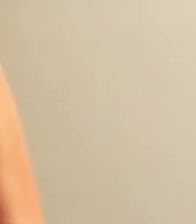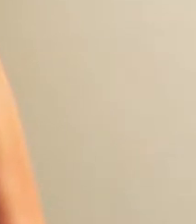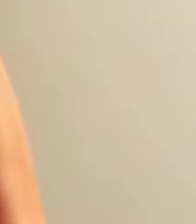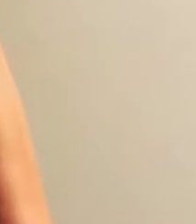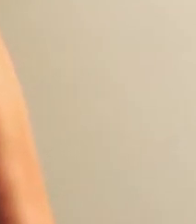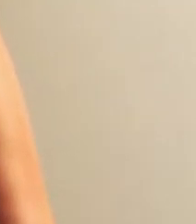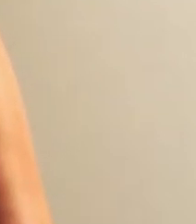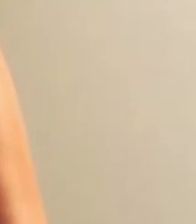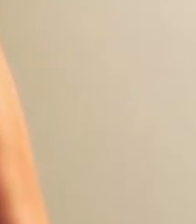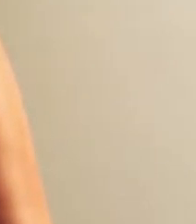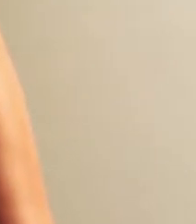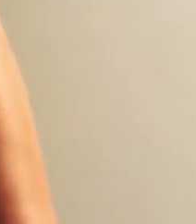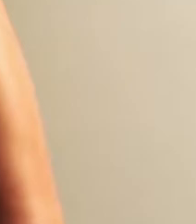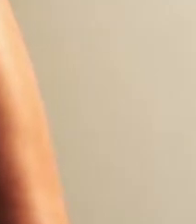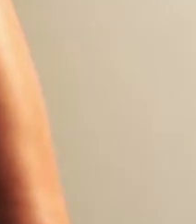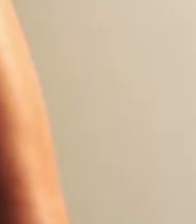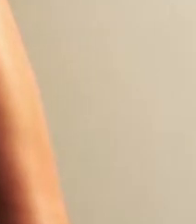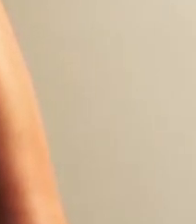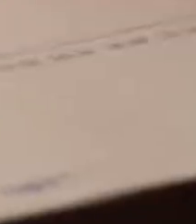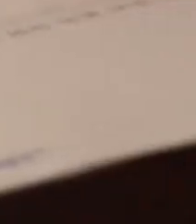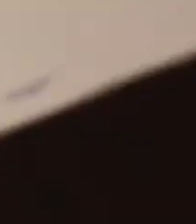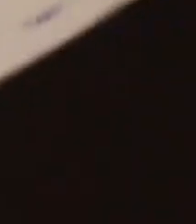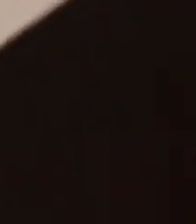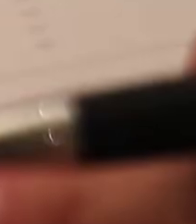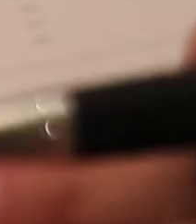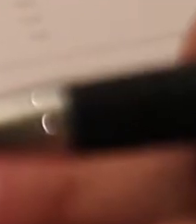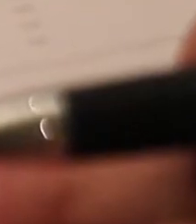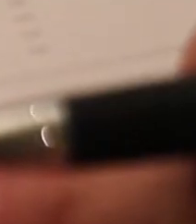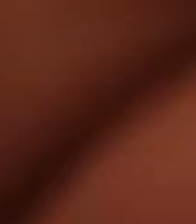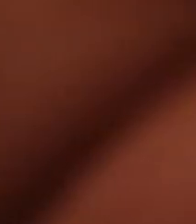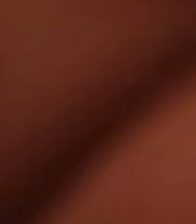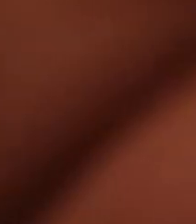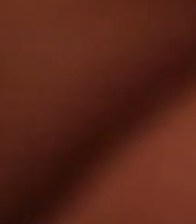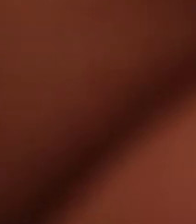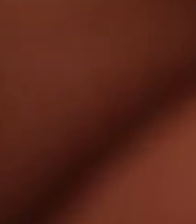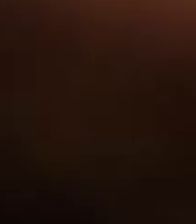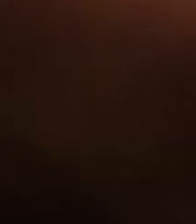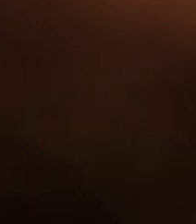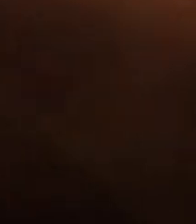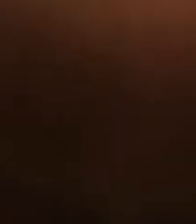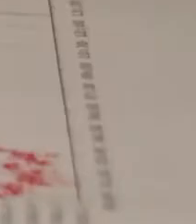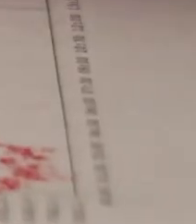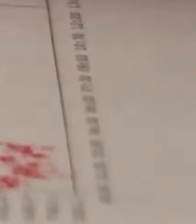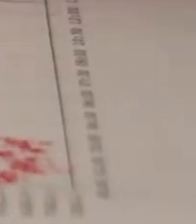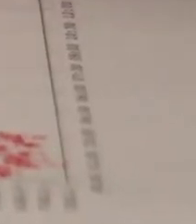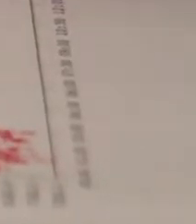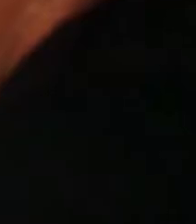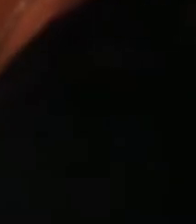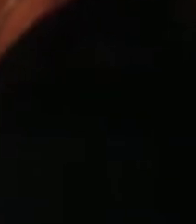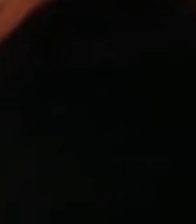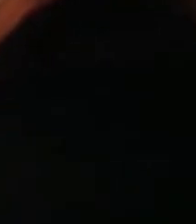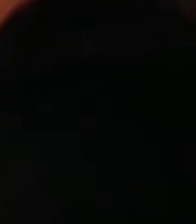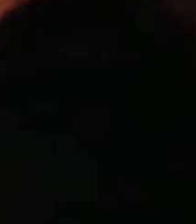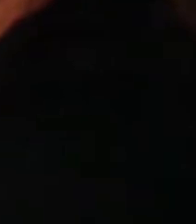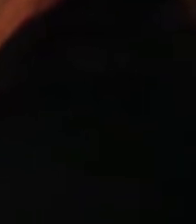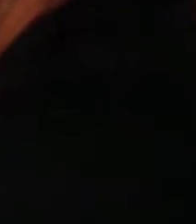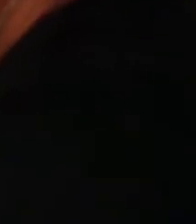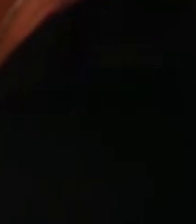Aquí podemos ver bien clarito varias cosas. Vamos a ver que su capacidad máxima de oxígeno